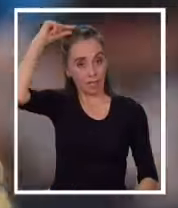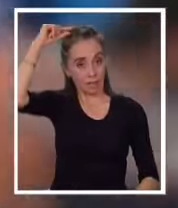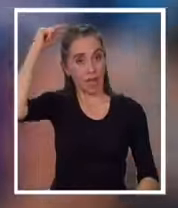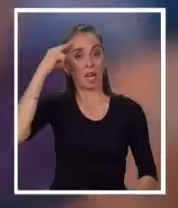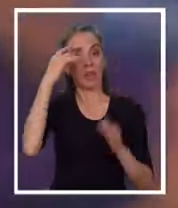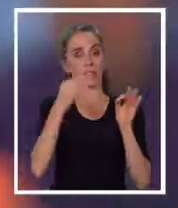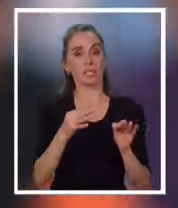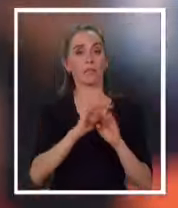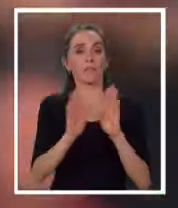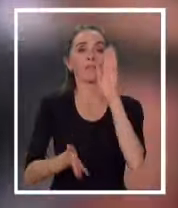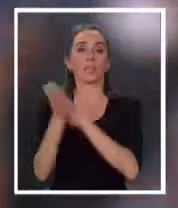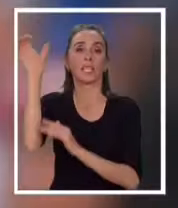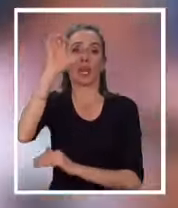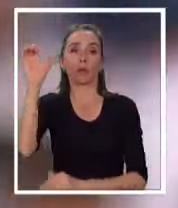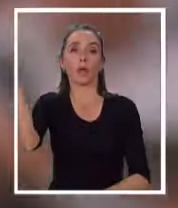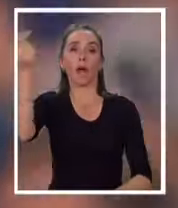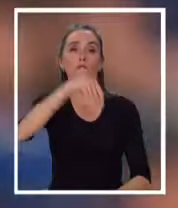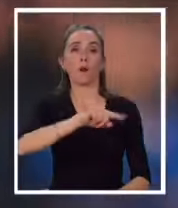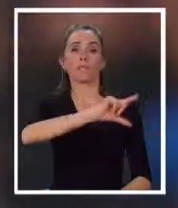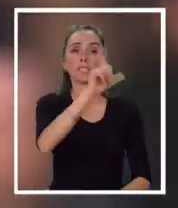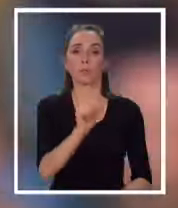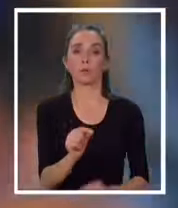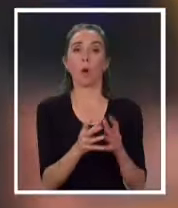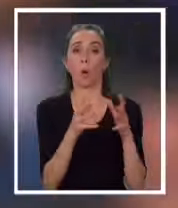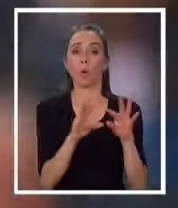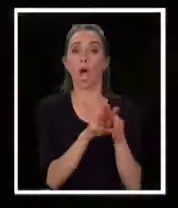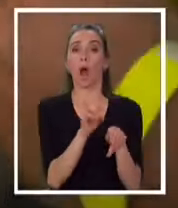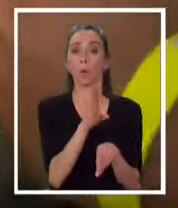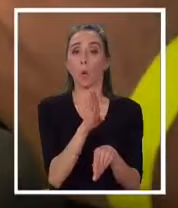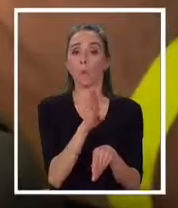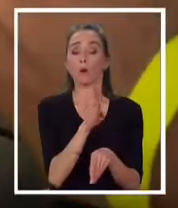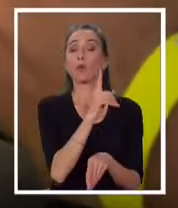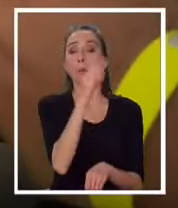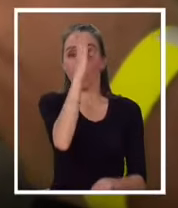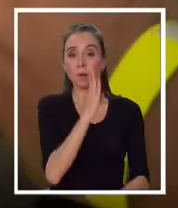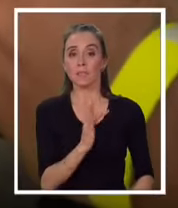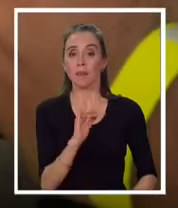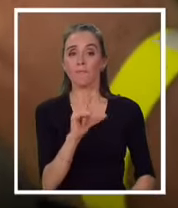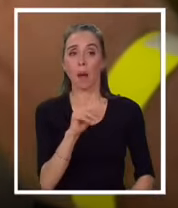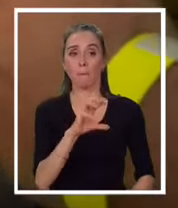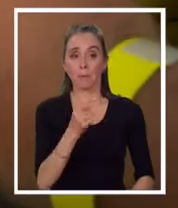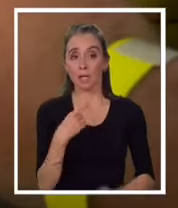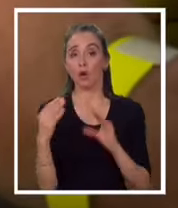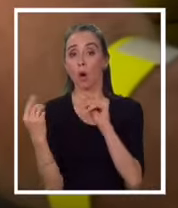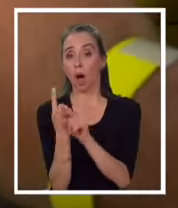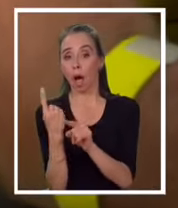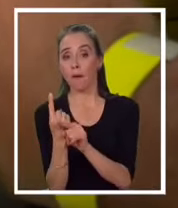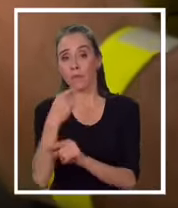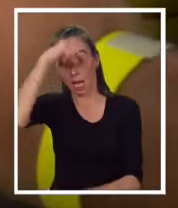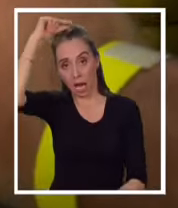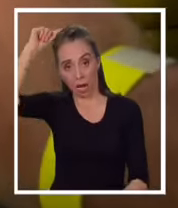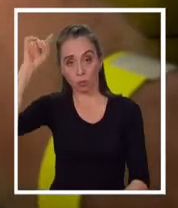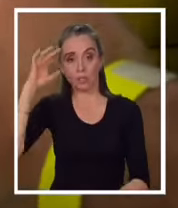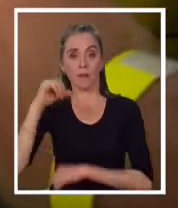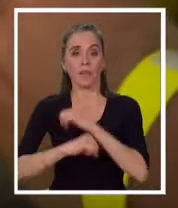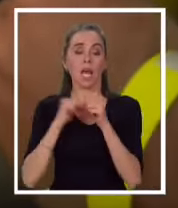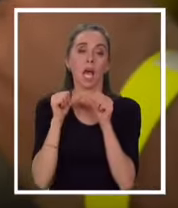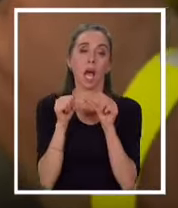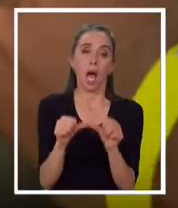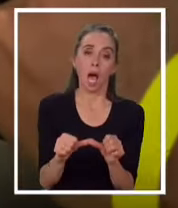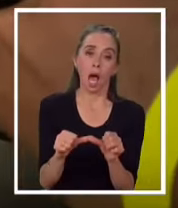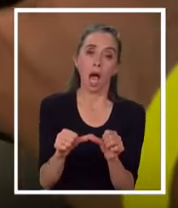dejar Europa y volver a Sudamérica un gigante como Flamengo. Sí, sí, yo he hablado con Arturo, él tiene muchas ganas. Sabemos los años que lleva